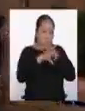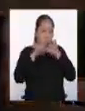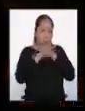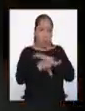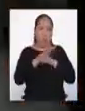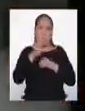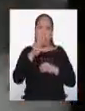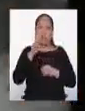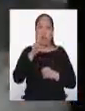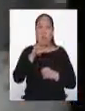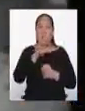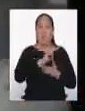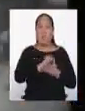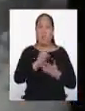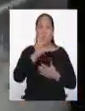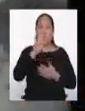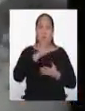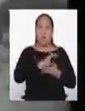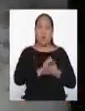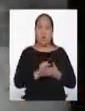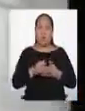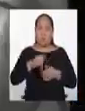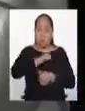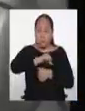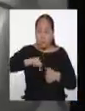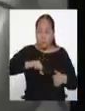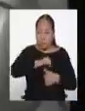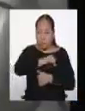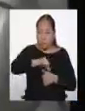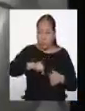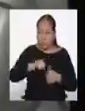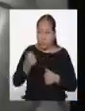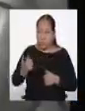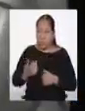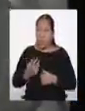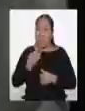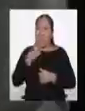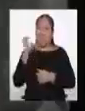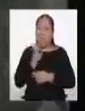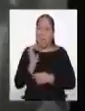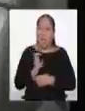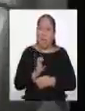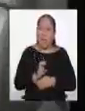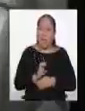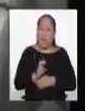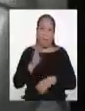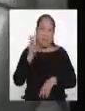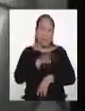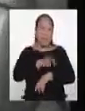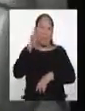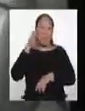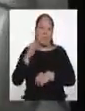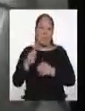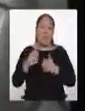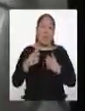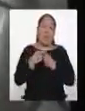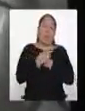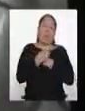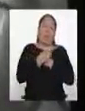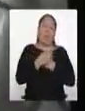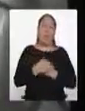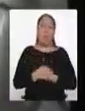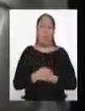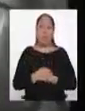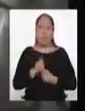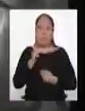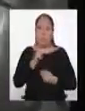4 meses, conviviendo con amigos, con víboras venenosas. Y lo peor, no